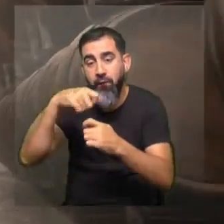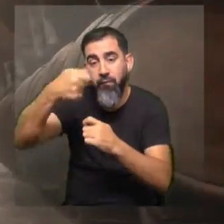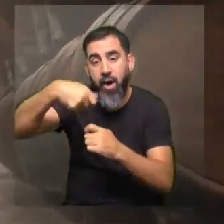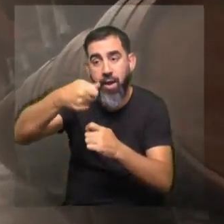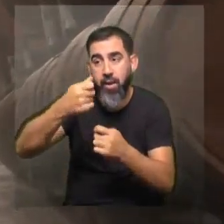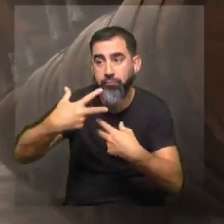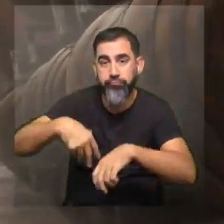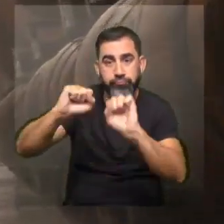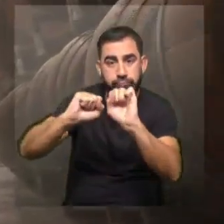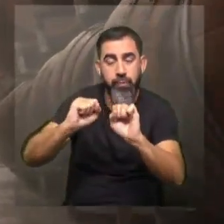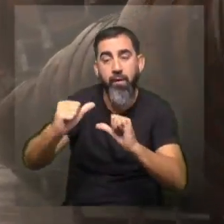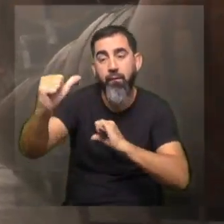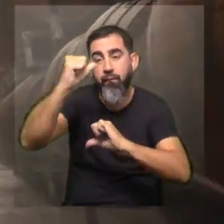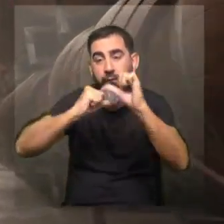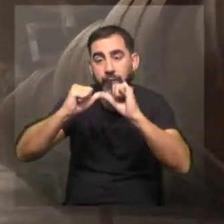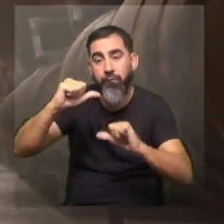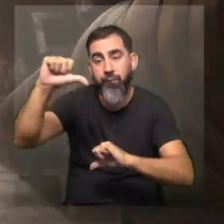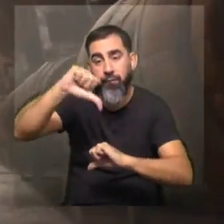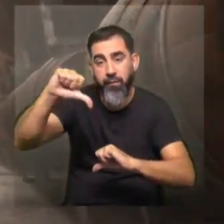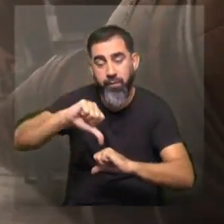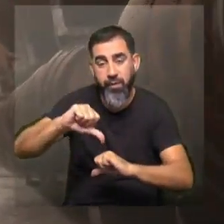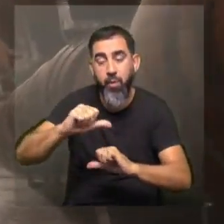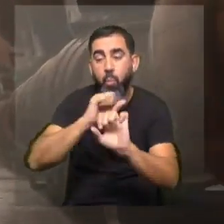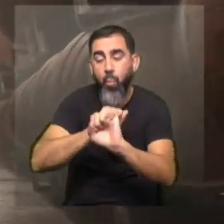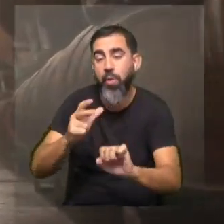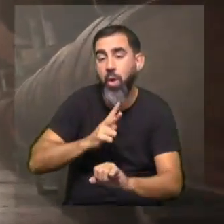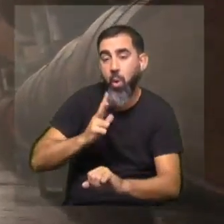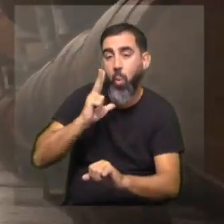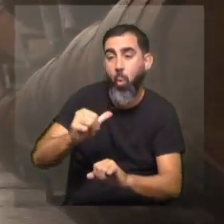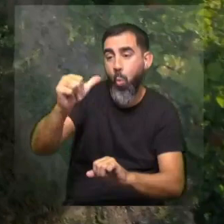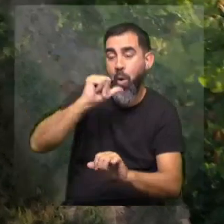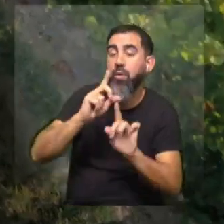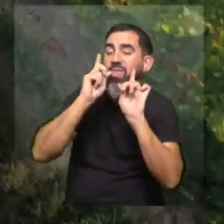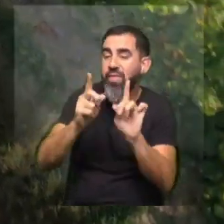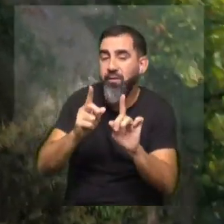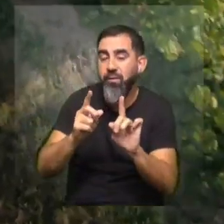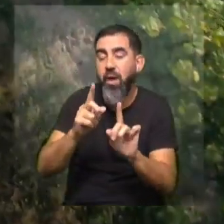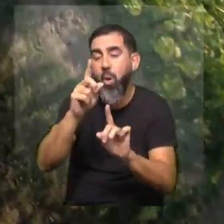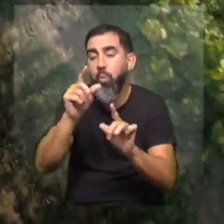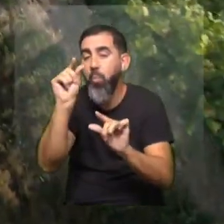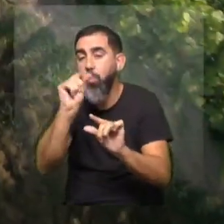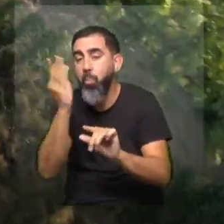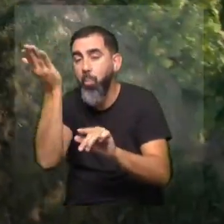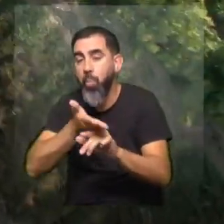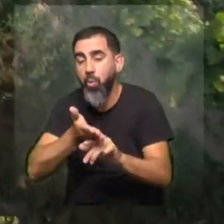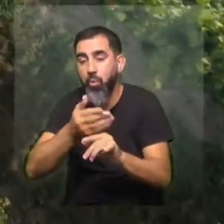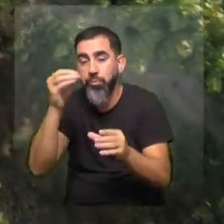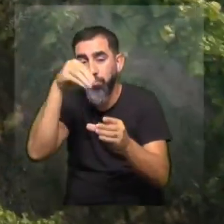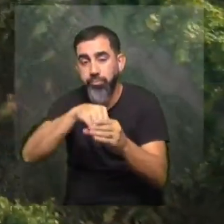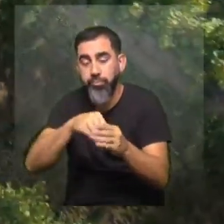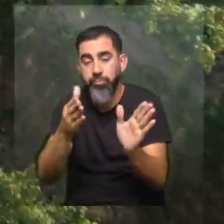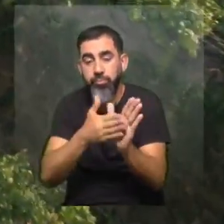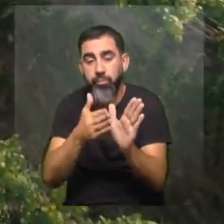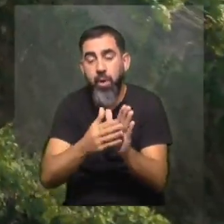que para que una bebida alcohólica sea apta para el consumo humano debe presentar cierto grado de radioactividad que demuestre